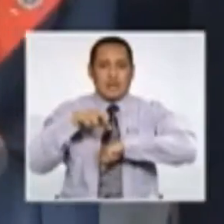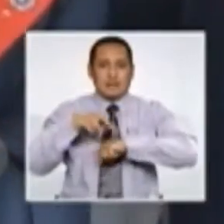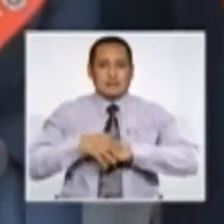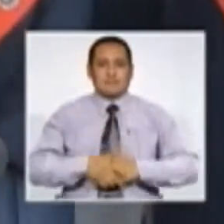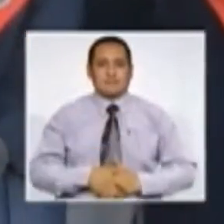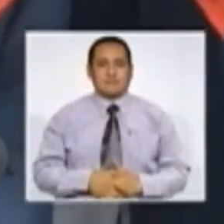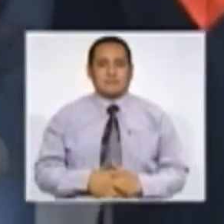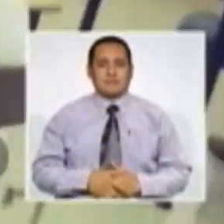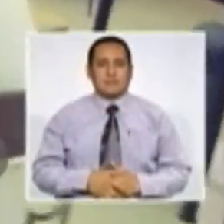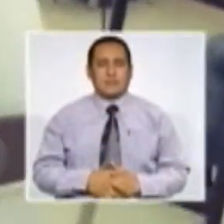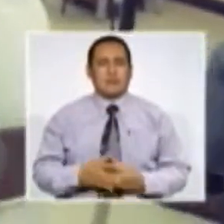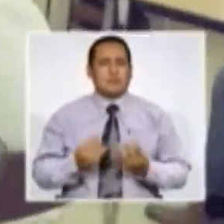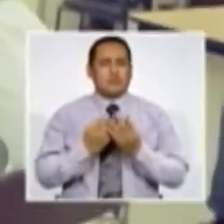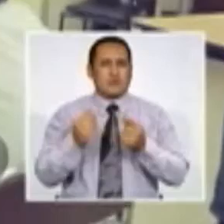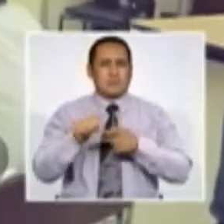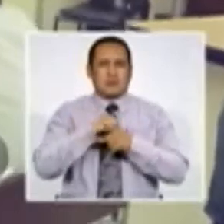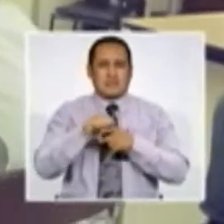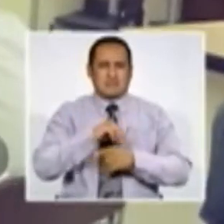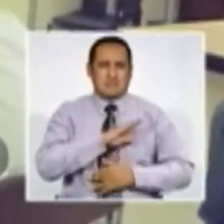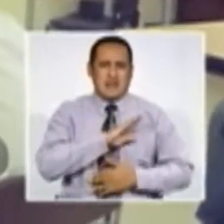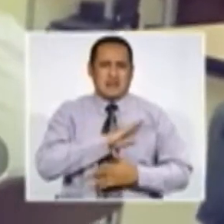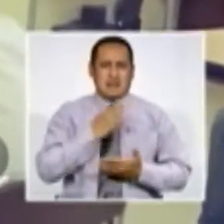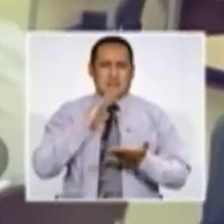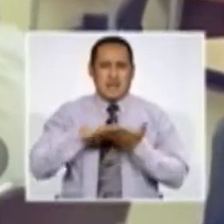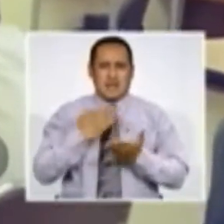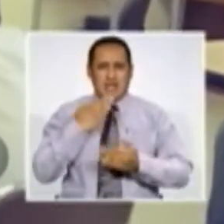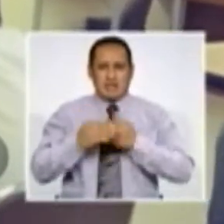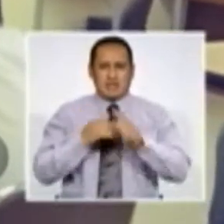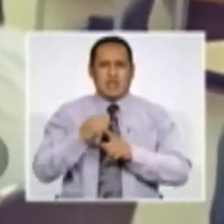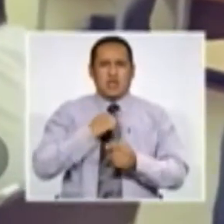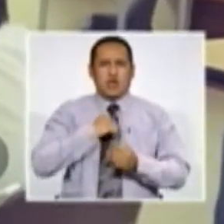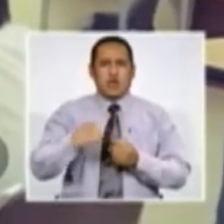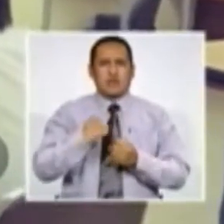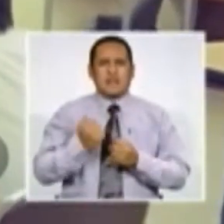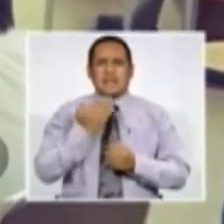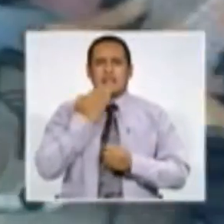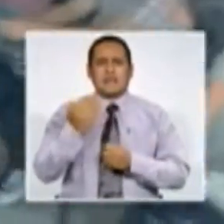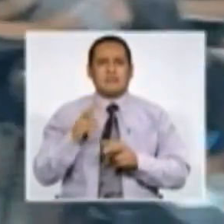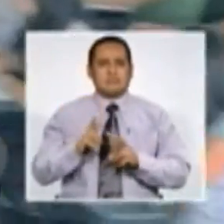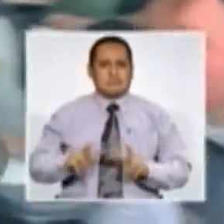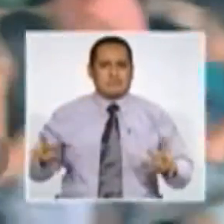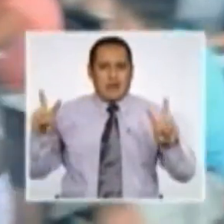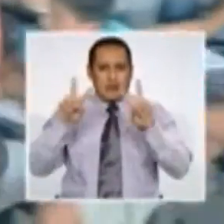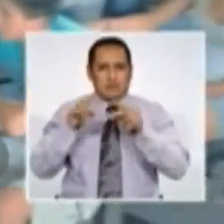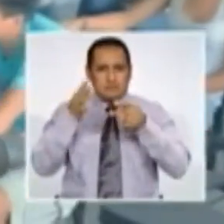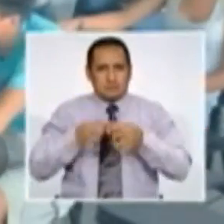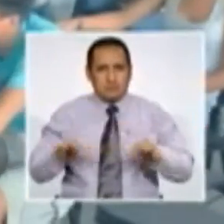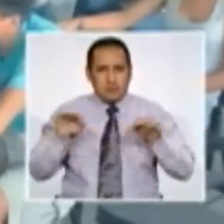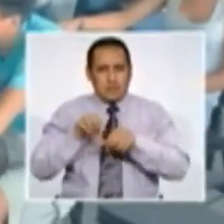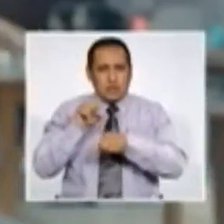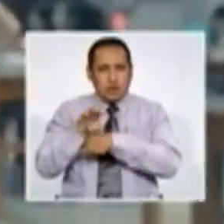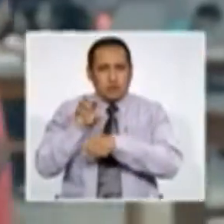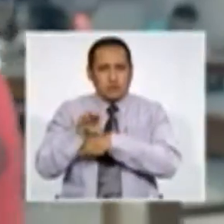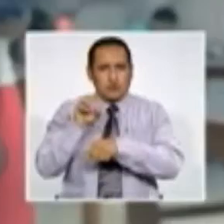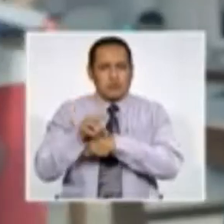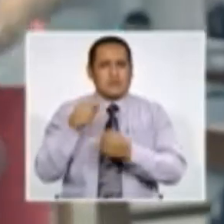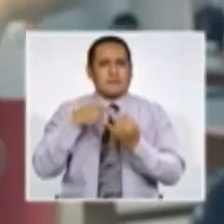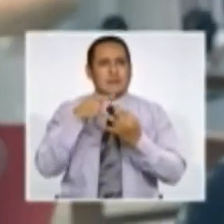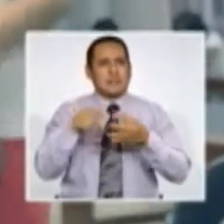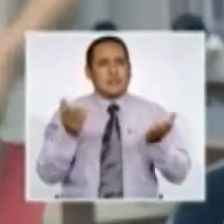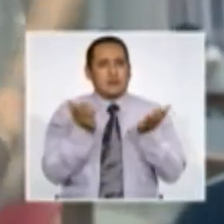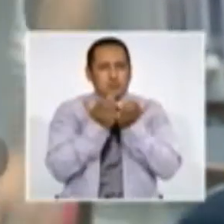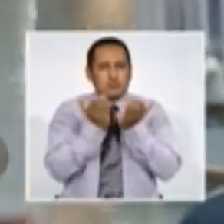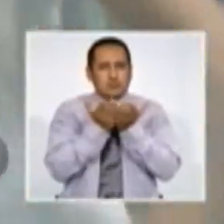intereses profesionales. Prácticas hostiles que colisionaban directamente con los valores que debiera cultivar en su